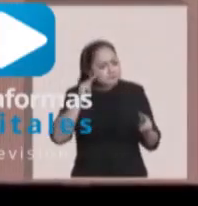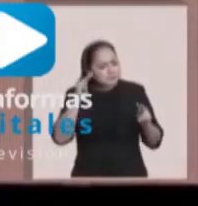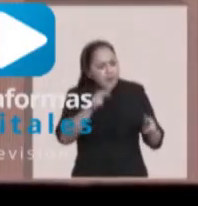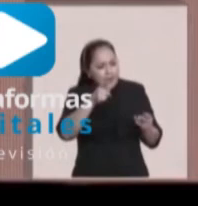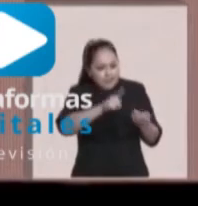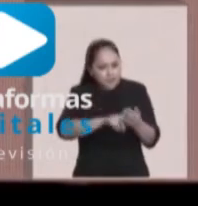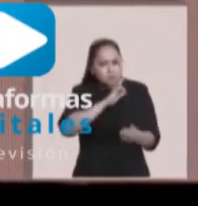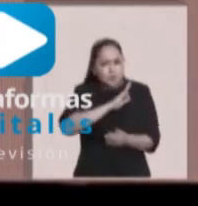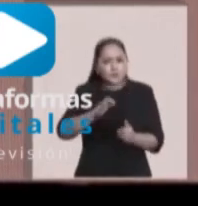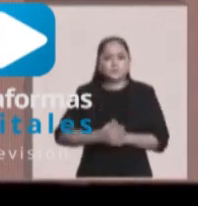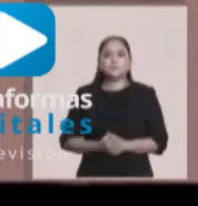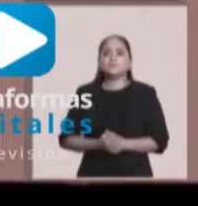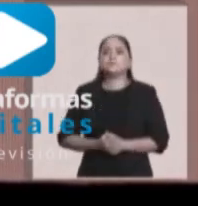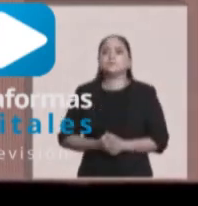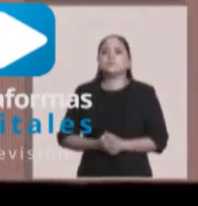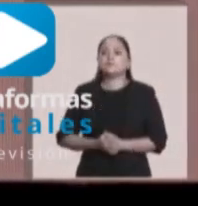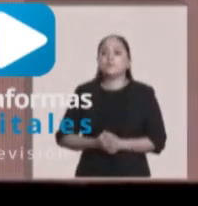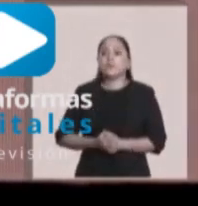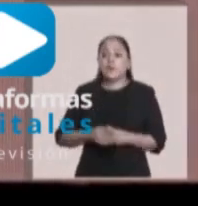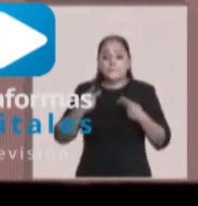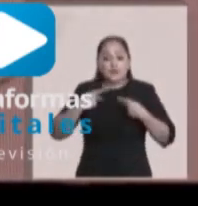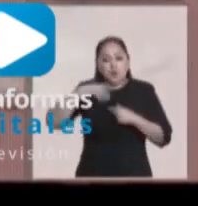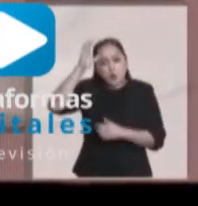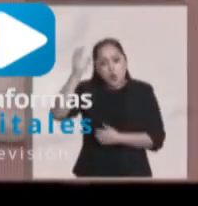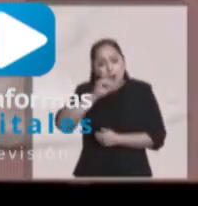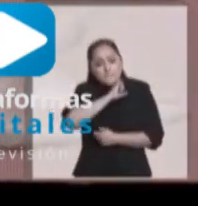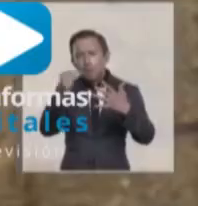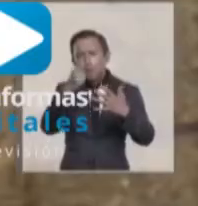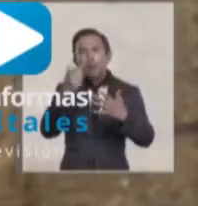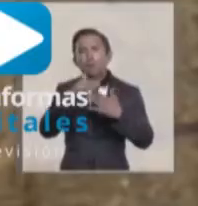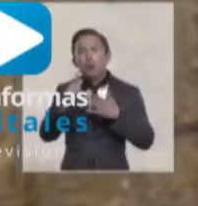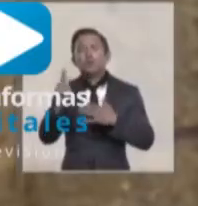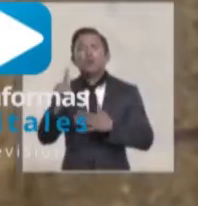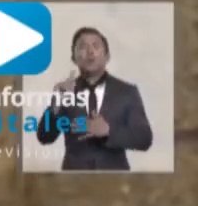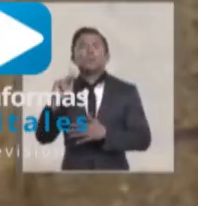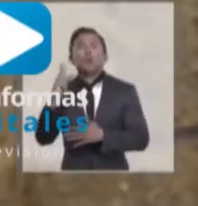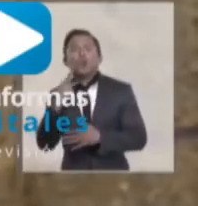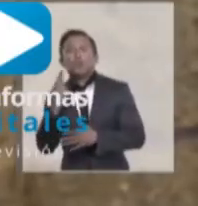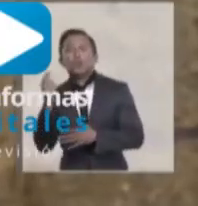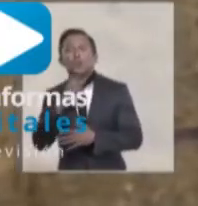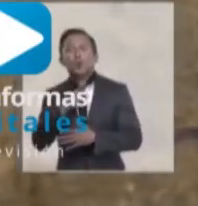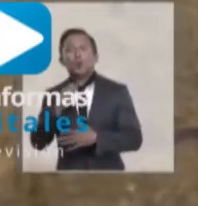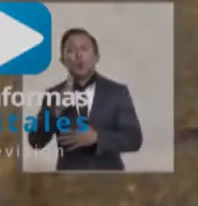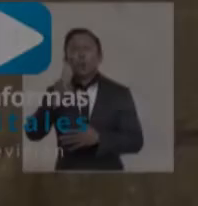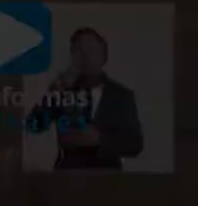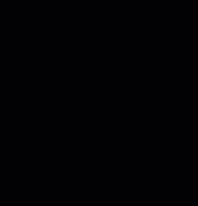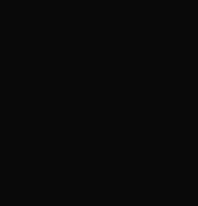Para Plataformas Digitales, Iris Sanjay.